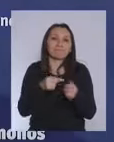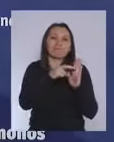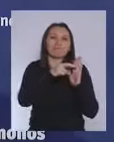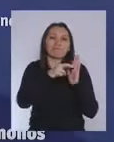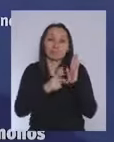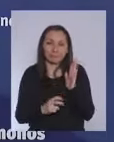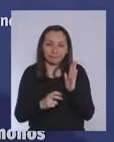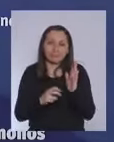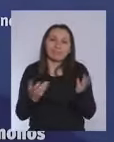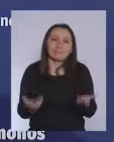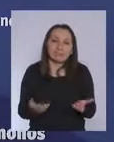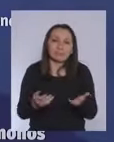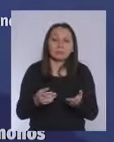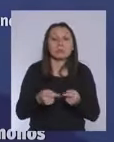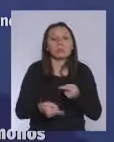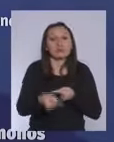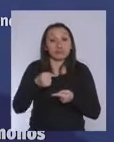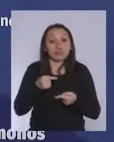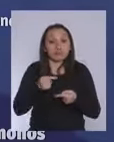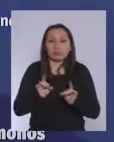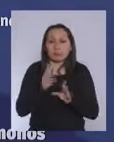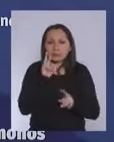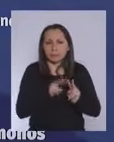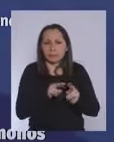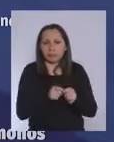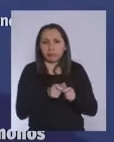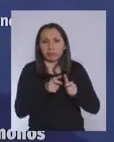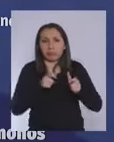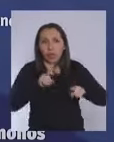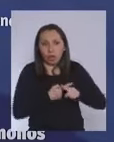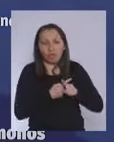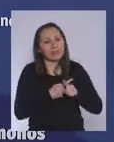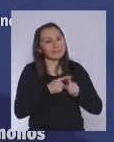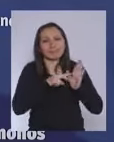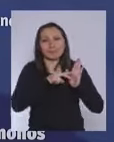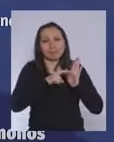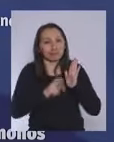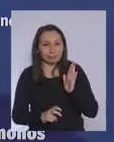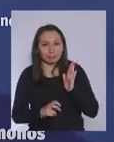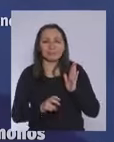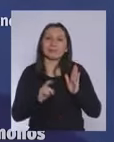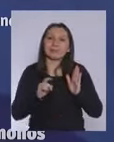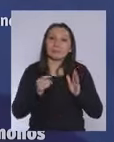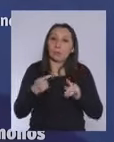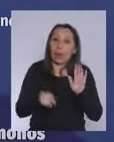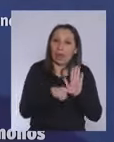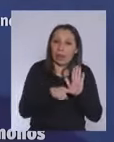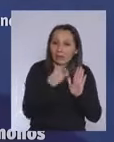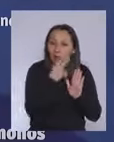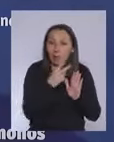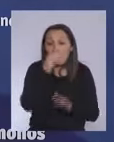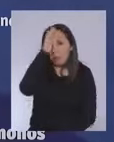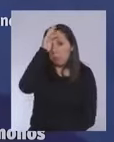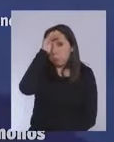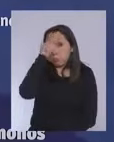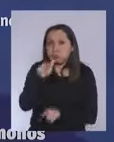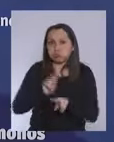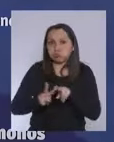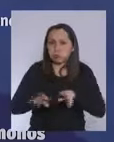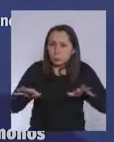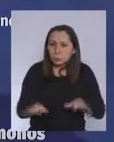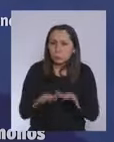permite retroceder en el caso de que las cifras se vuelvan negativas pero puente alto hizo un